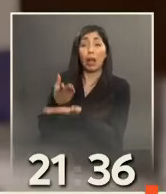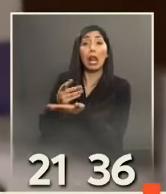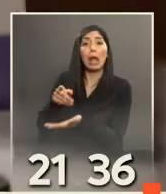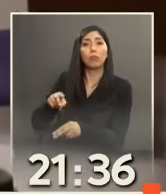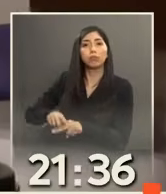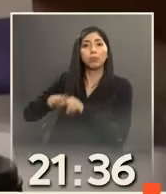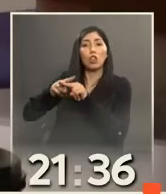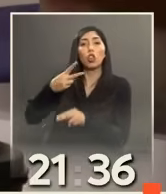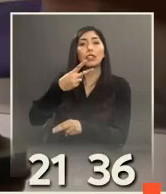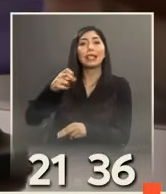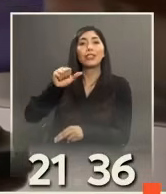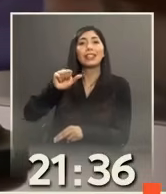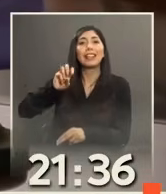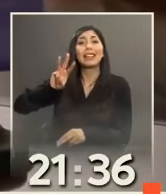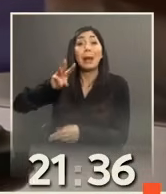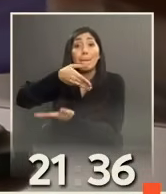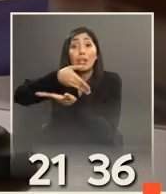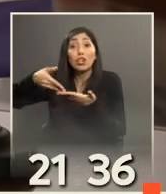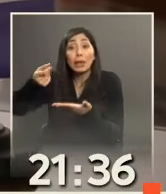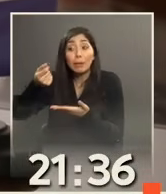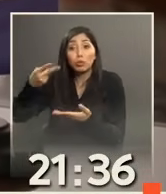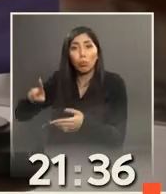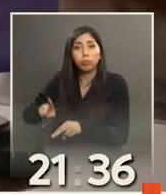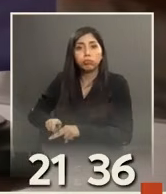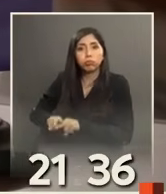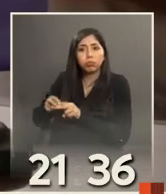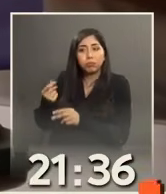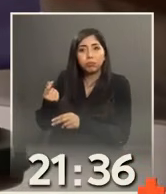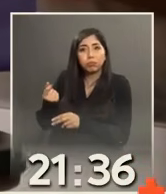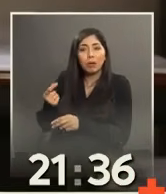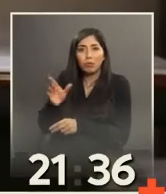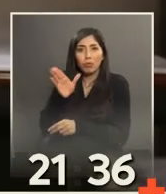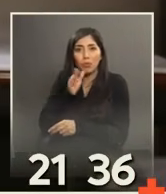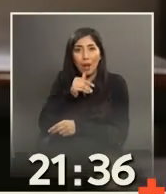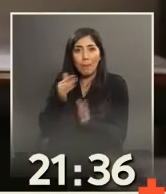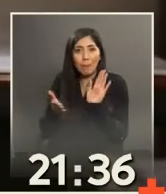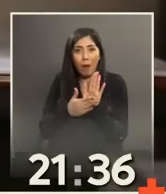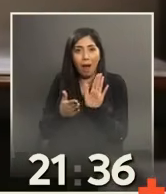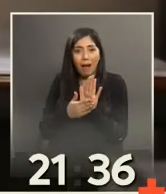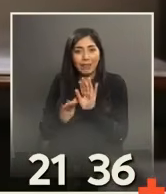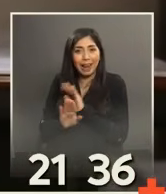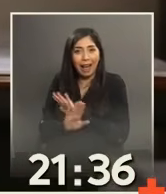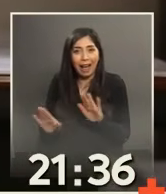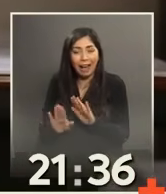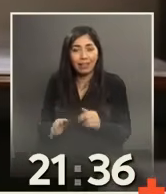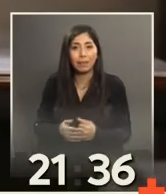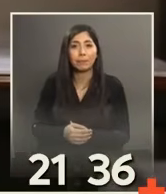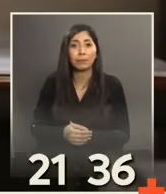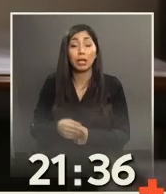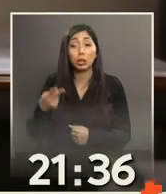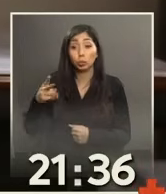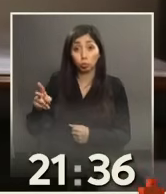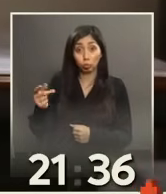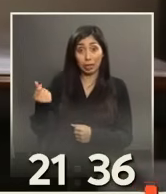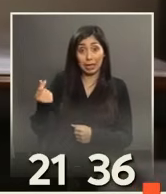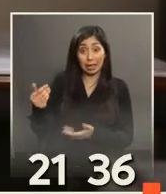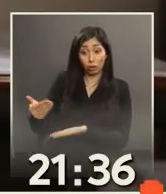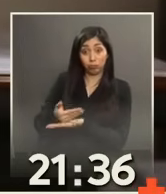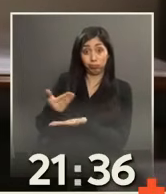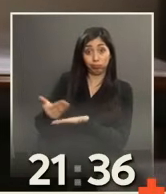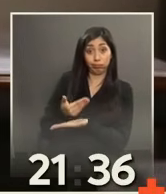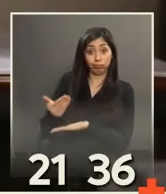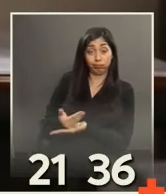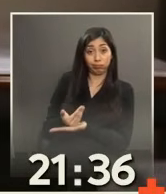de pesos en sus cuentas sin justificación legal alguna. Parte de esos ingresos, además, se determinó